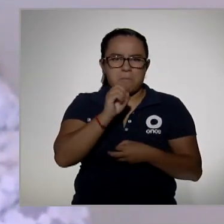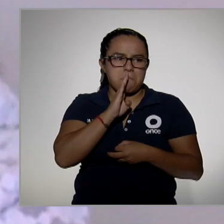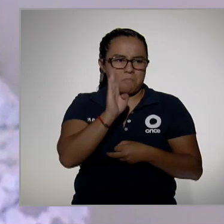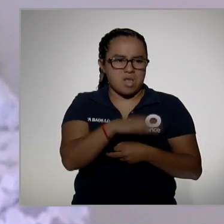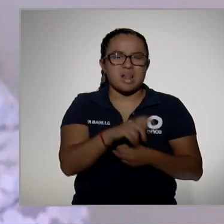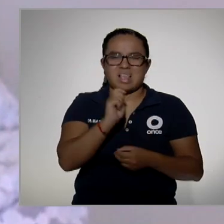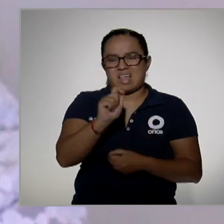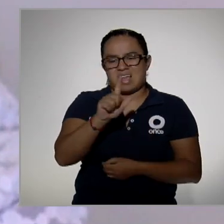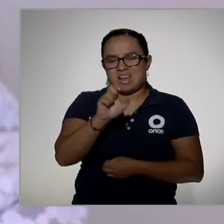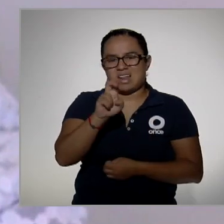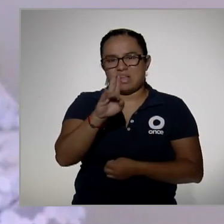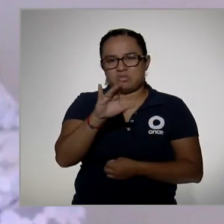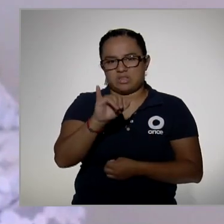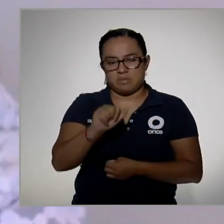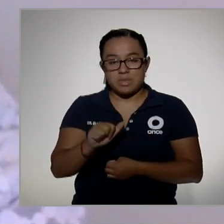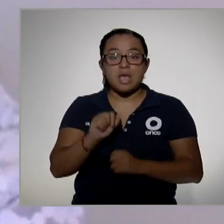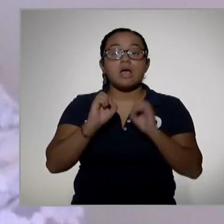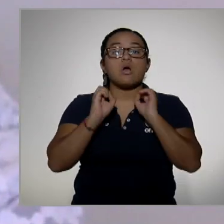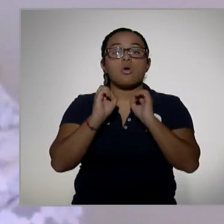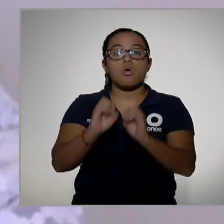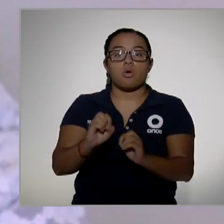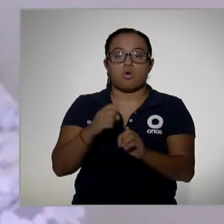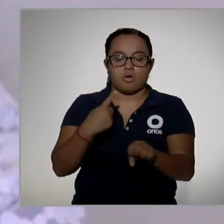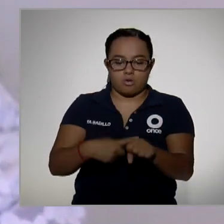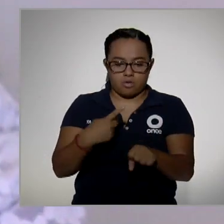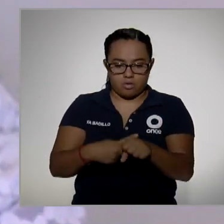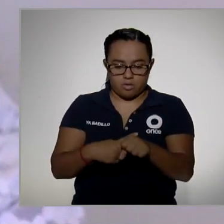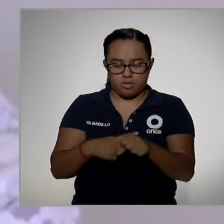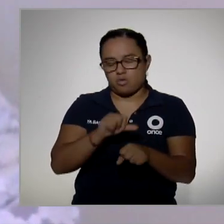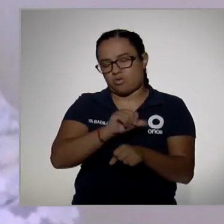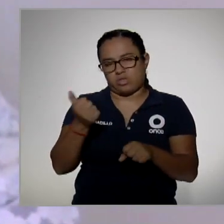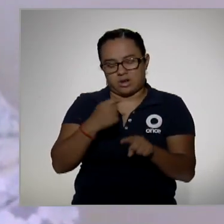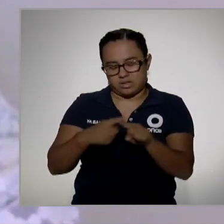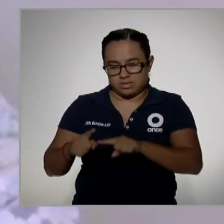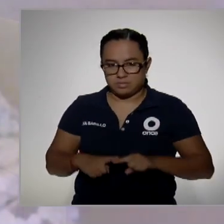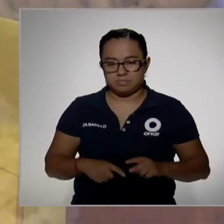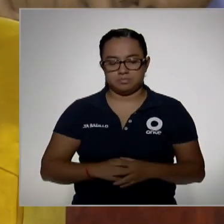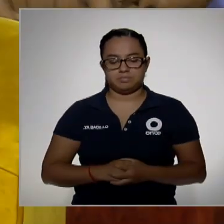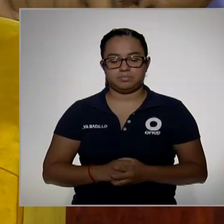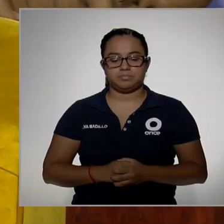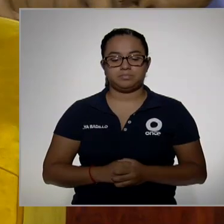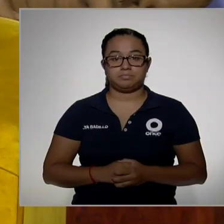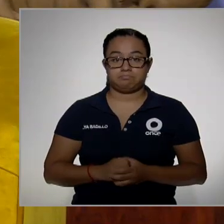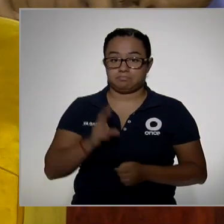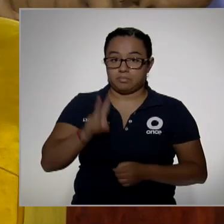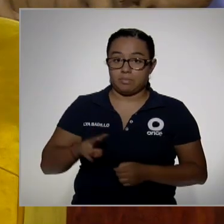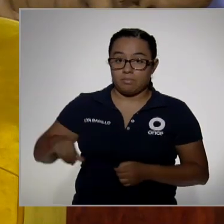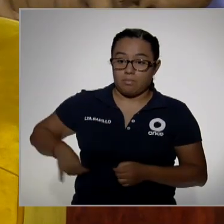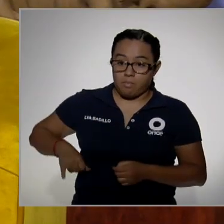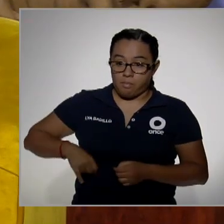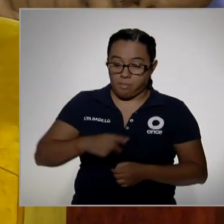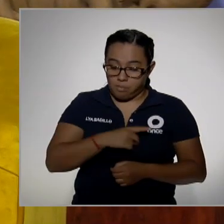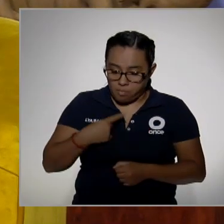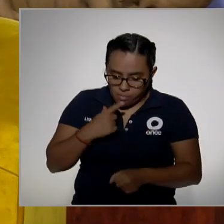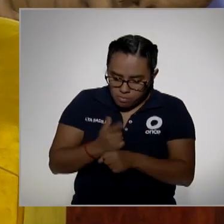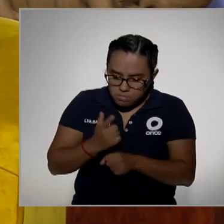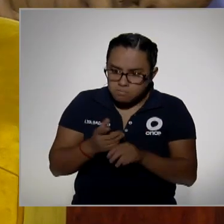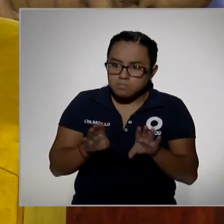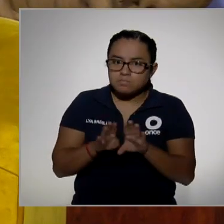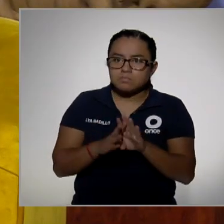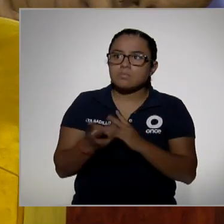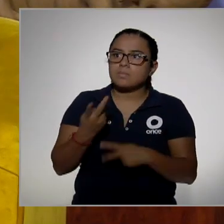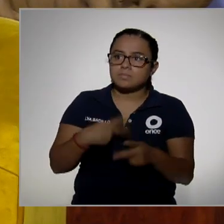o en las enfermedades de depósito lisosomal pues qué interesante identificar de dónde viene